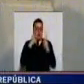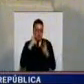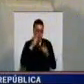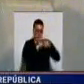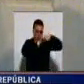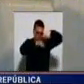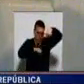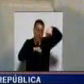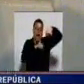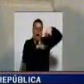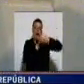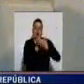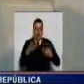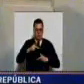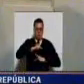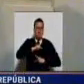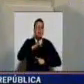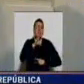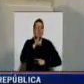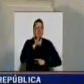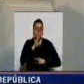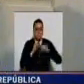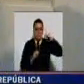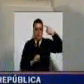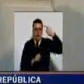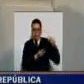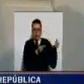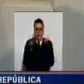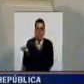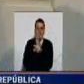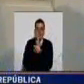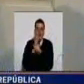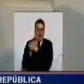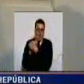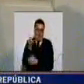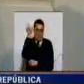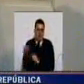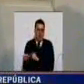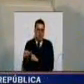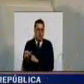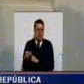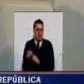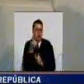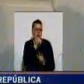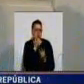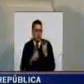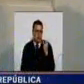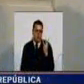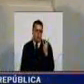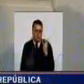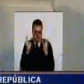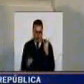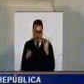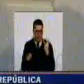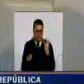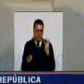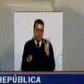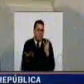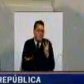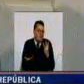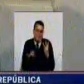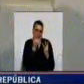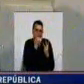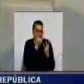y resulta que todos los bienes se los deja al primero. Todavía no sabemos a ciencia cierta si el primero es el asesino, pero